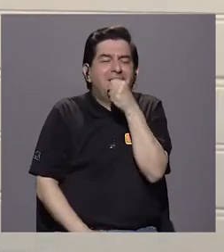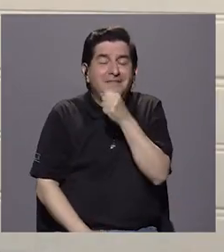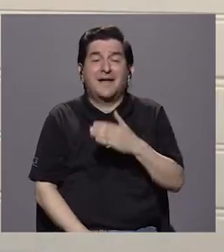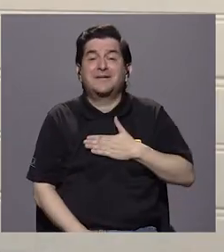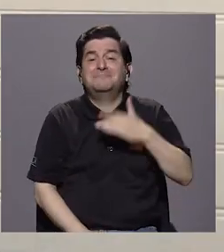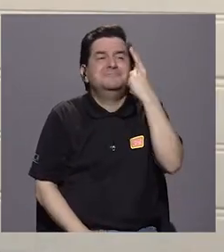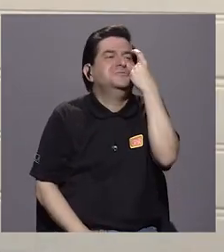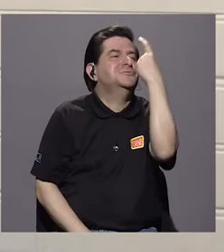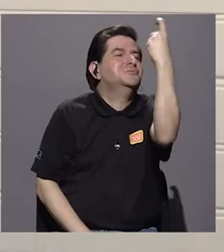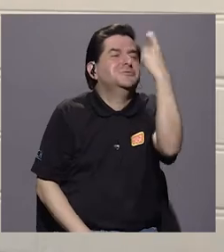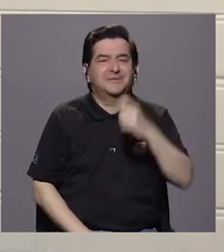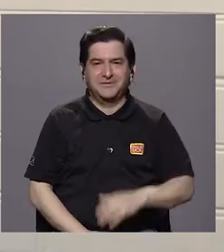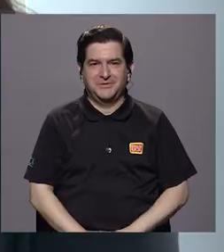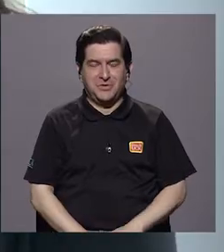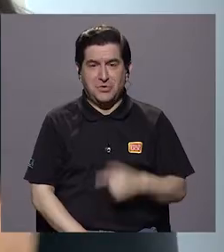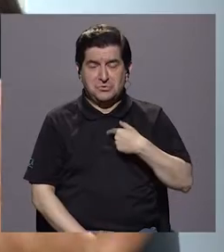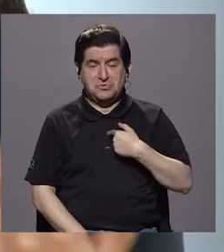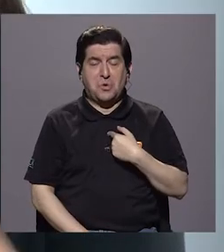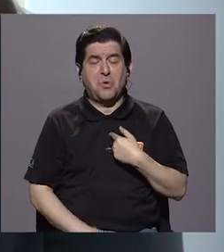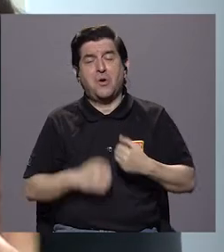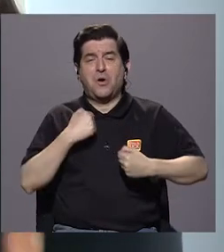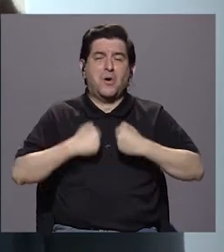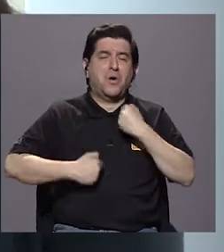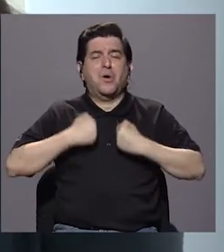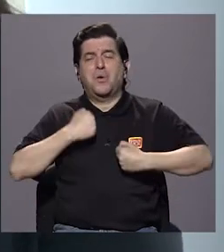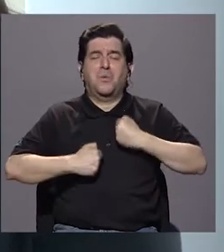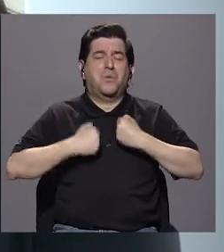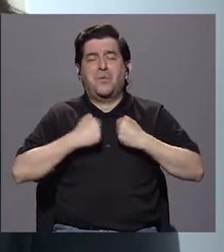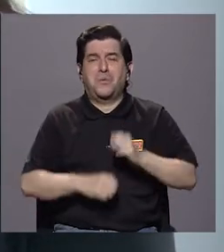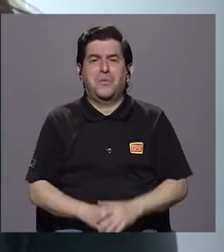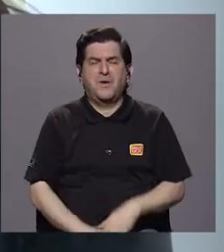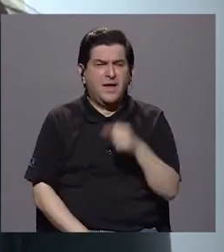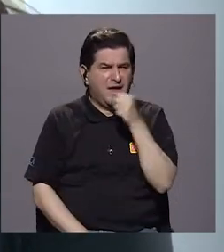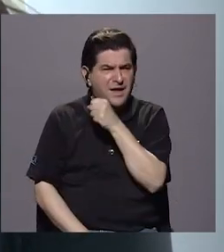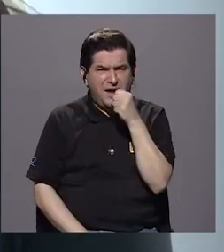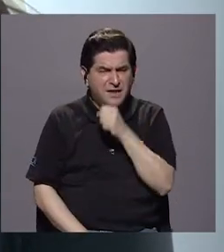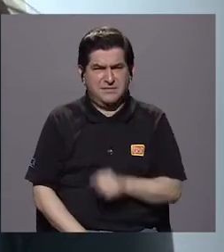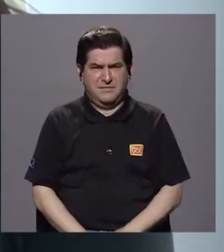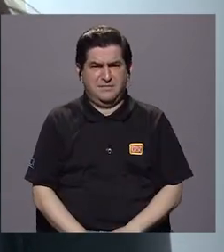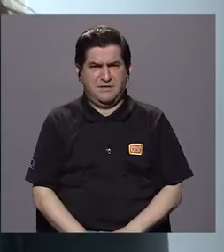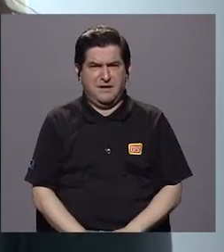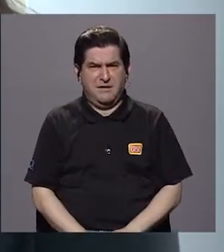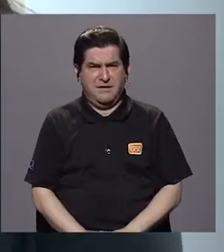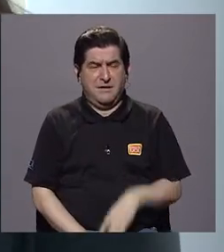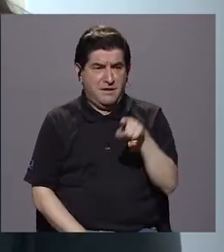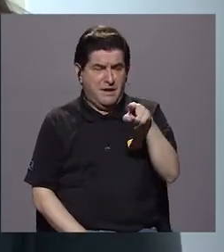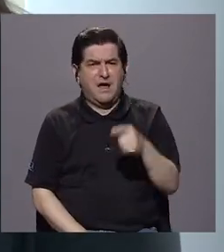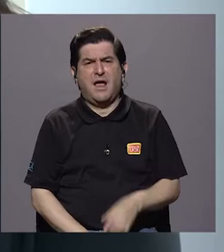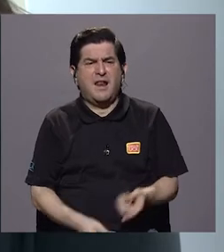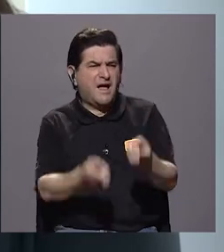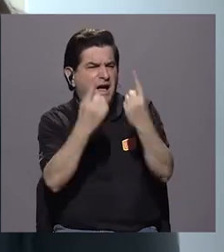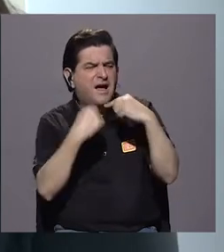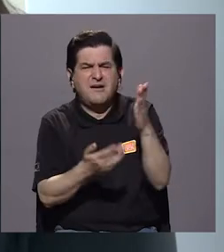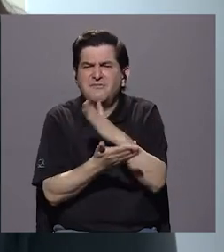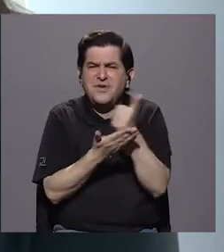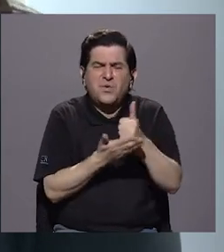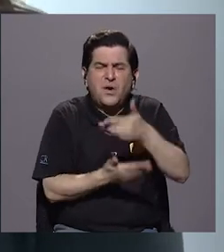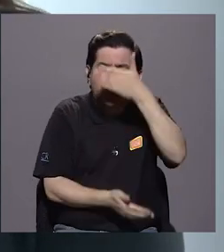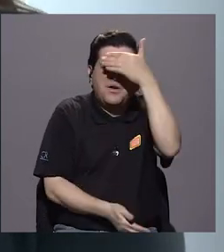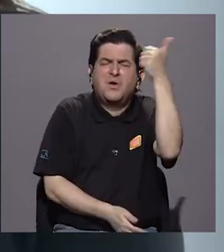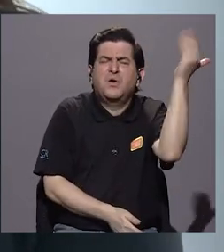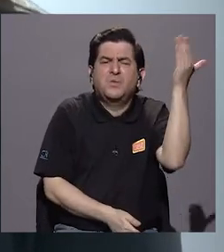cantar. Cuando yo me metí al baño y empecé a cantar, él se devolvió por algo que se le